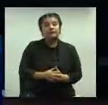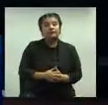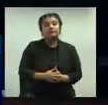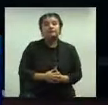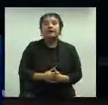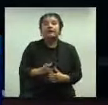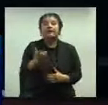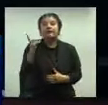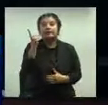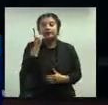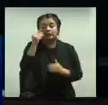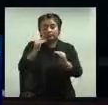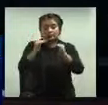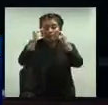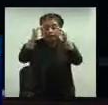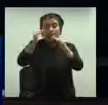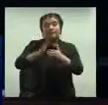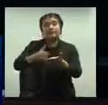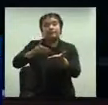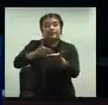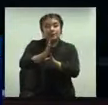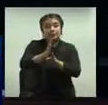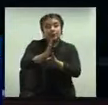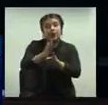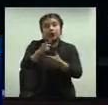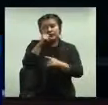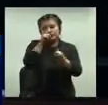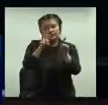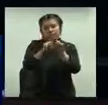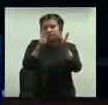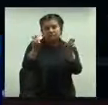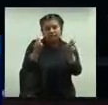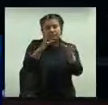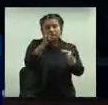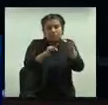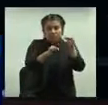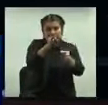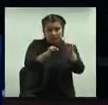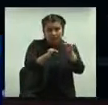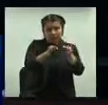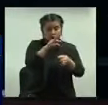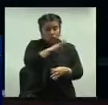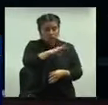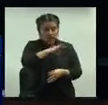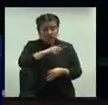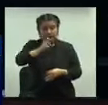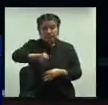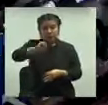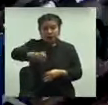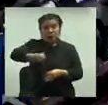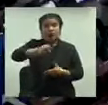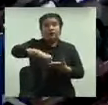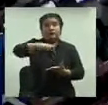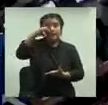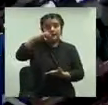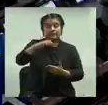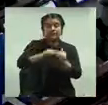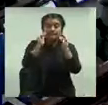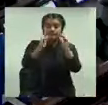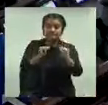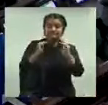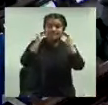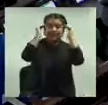decanos de las facultades de Derecho o Ciencias Jurídicas y Sociales de cada universidad del país.